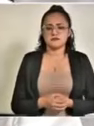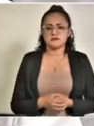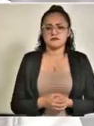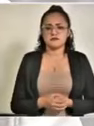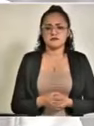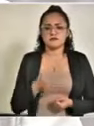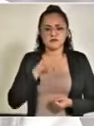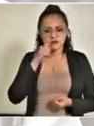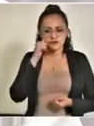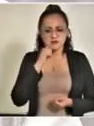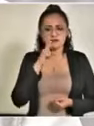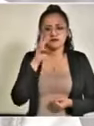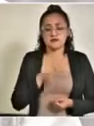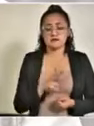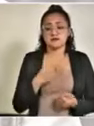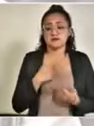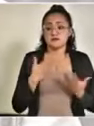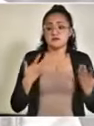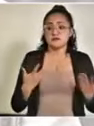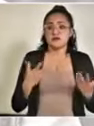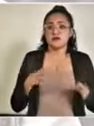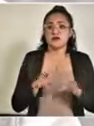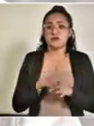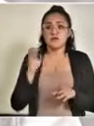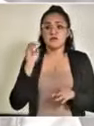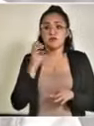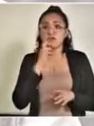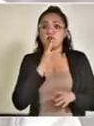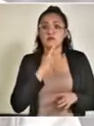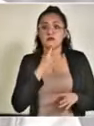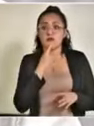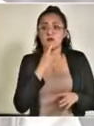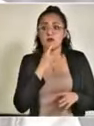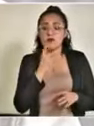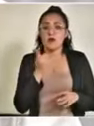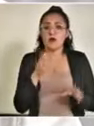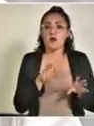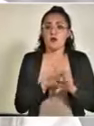Lo de ayer me pone a mí un foco rojo,